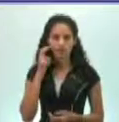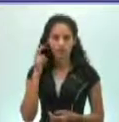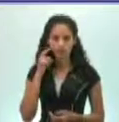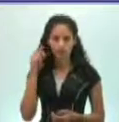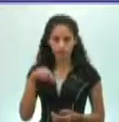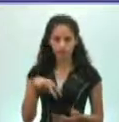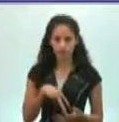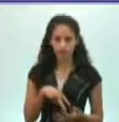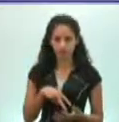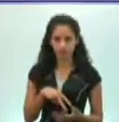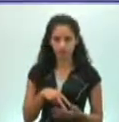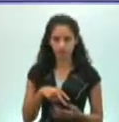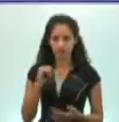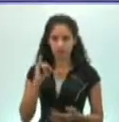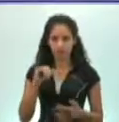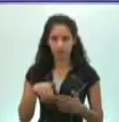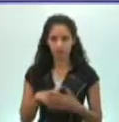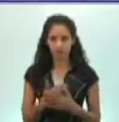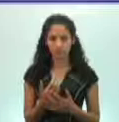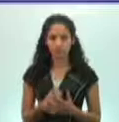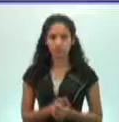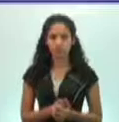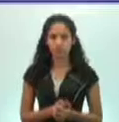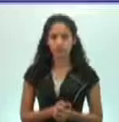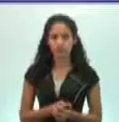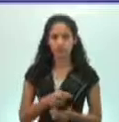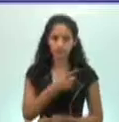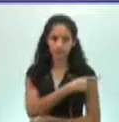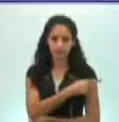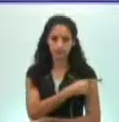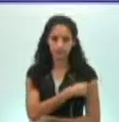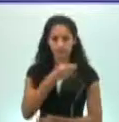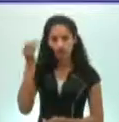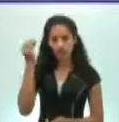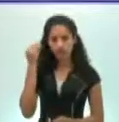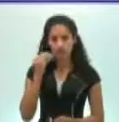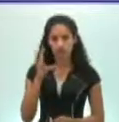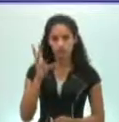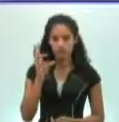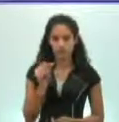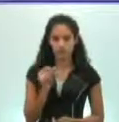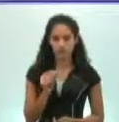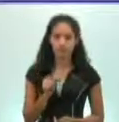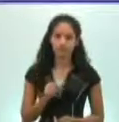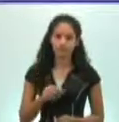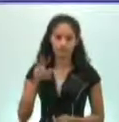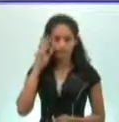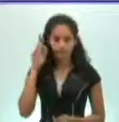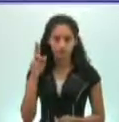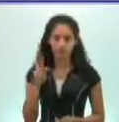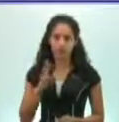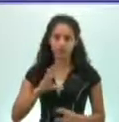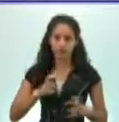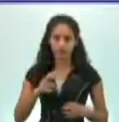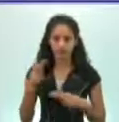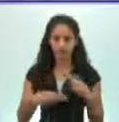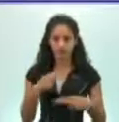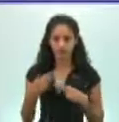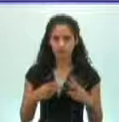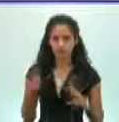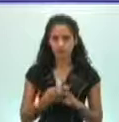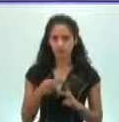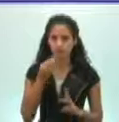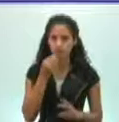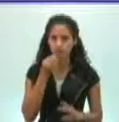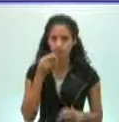parada durante esos 6 días. Desde la primaria ya sabes calcular promedio, pero te recuerdo el procedimiento para poder